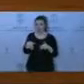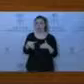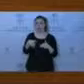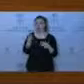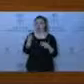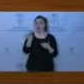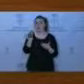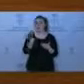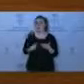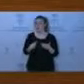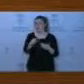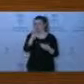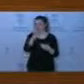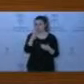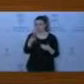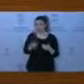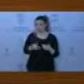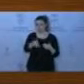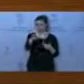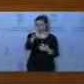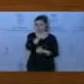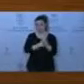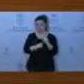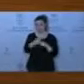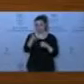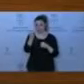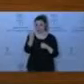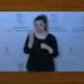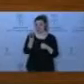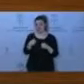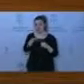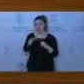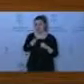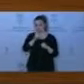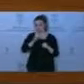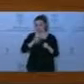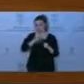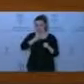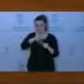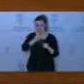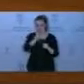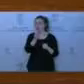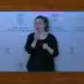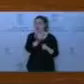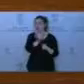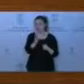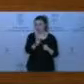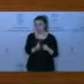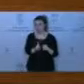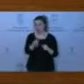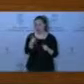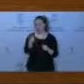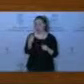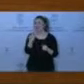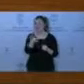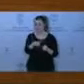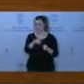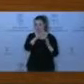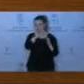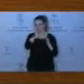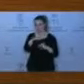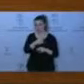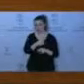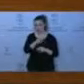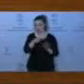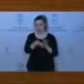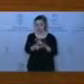la situación económica financiera de la comunidad autónoma. No lo dice el Grupo Parlamentario Popular, lo está diciendo la Sindicatura de Cuentas, un órgano